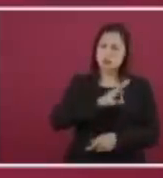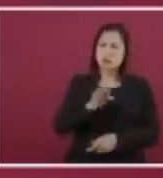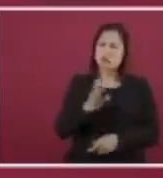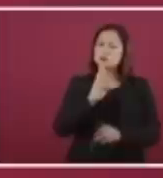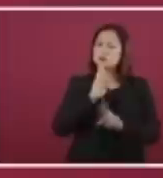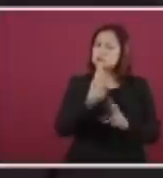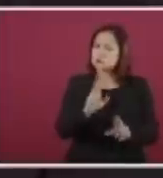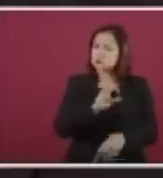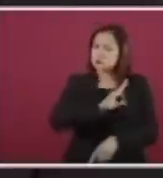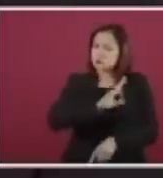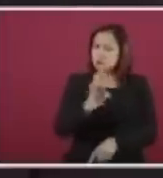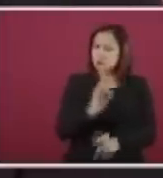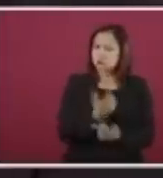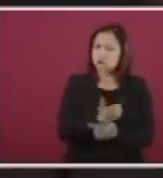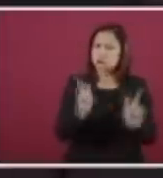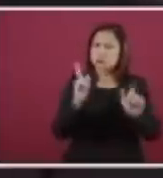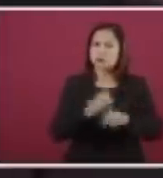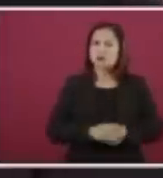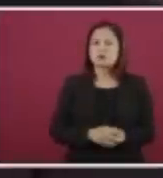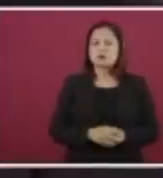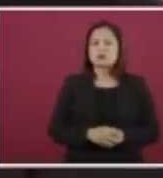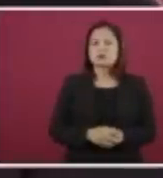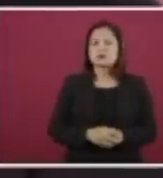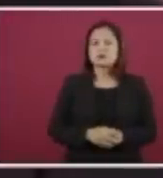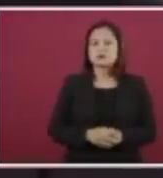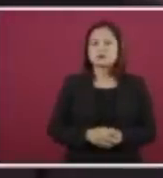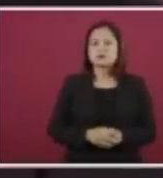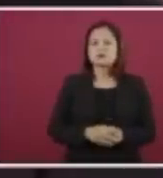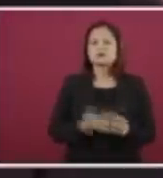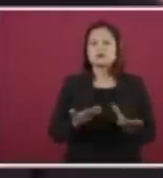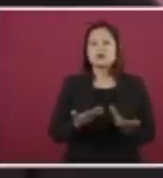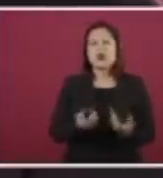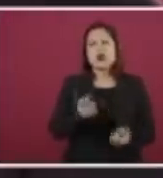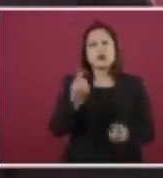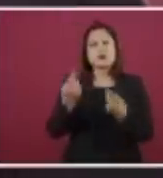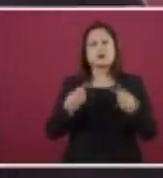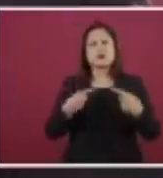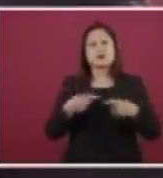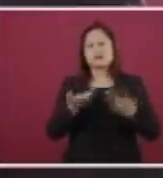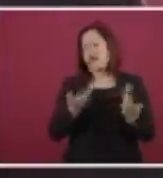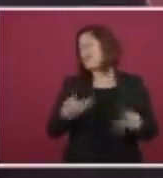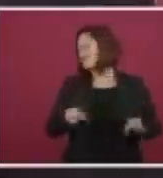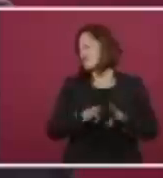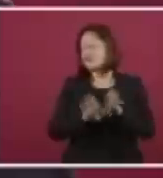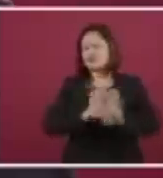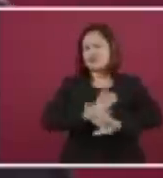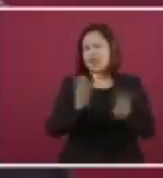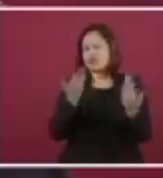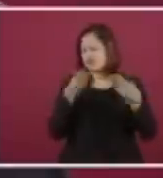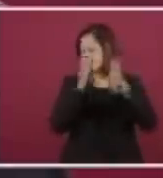Otros que dicen, cierro ya mi cuenta, no quiero saber nada,